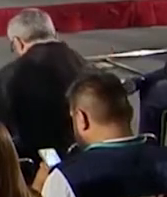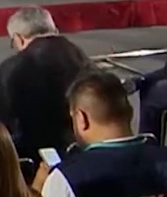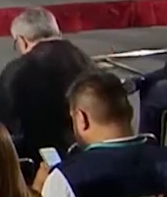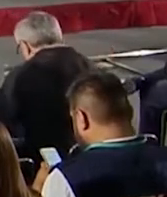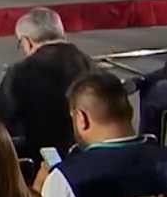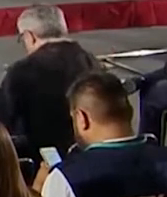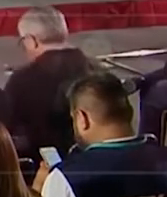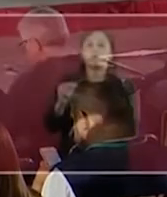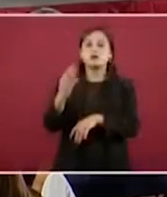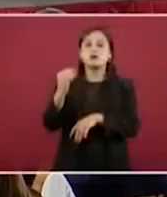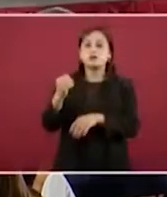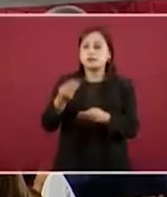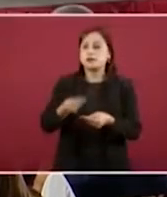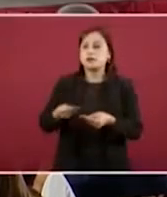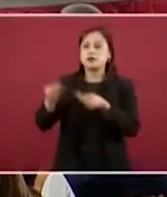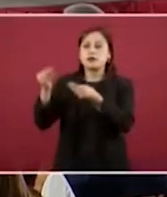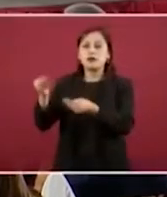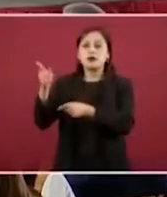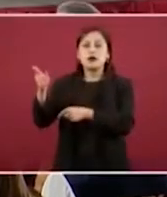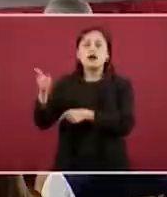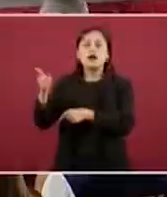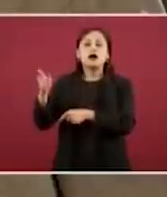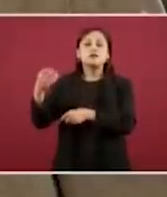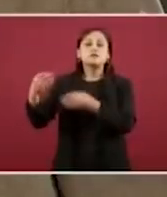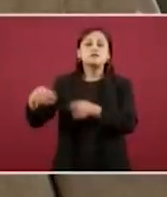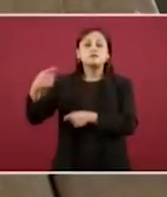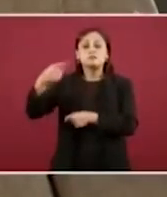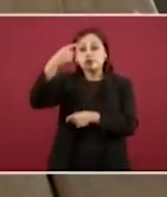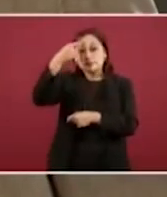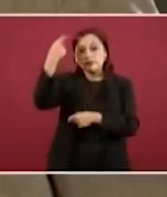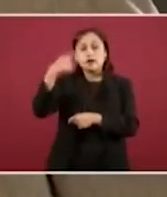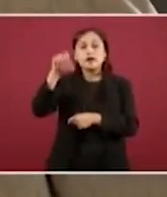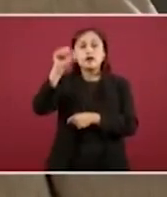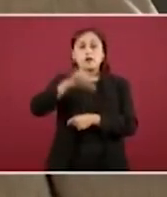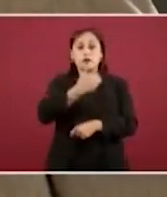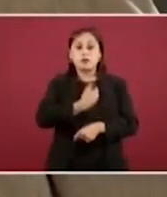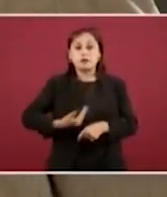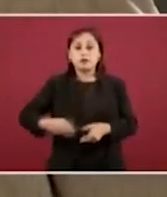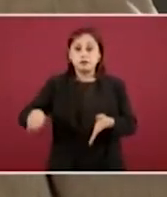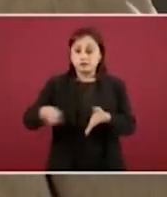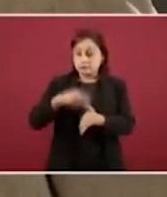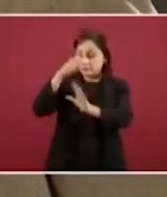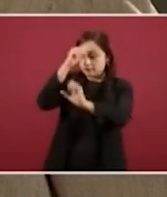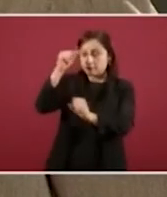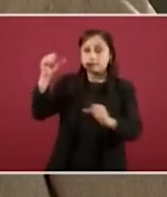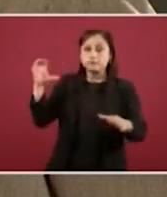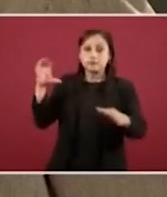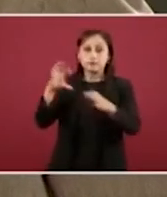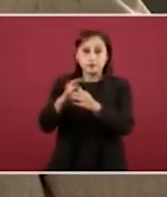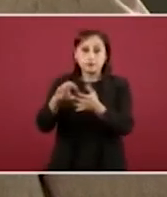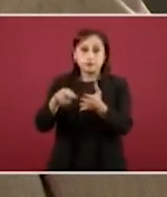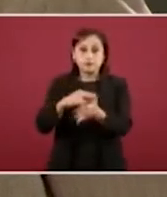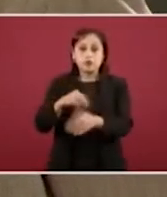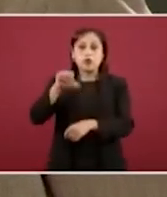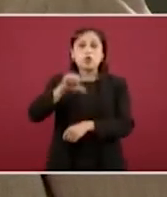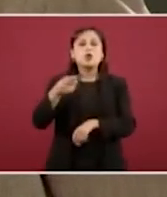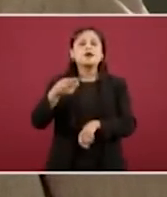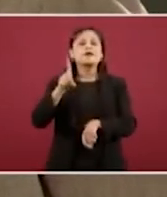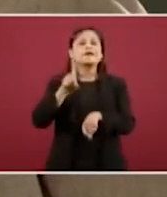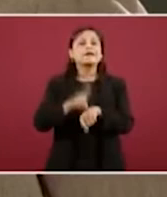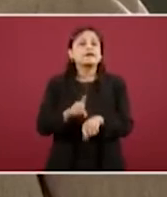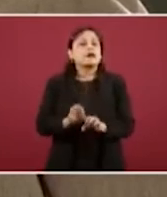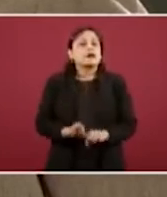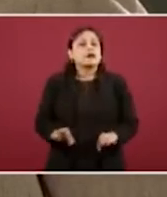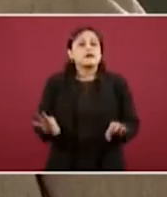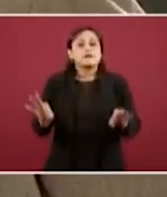cancillería y el día de hoy estará para la firma del señor presidente y también como es un día emblemático por ser